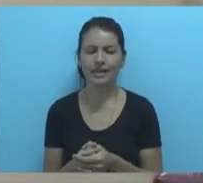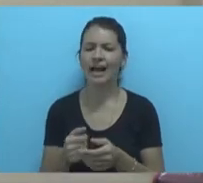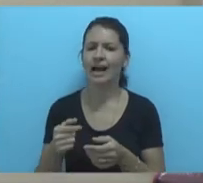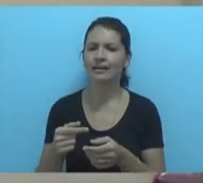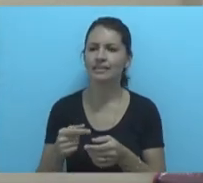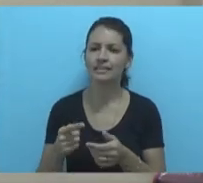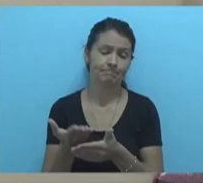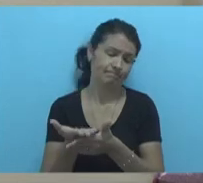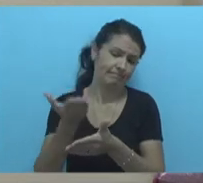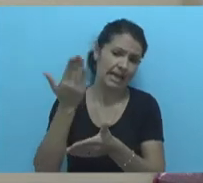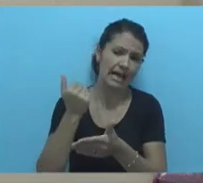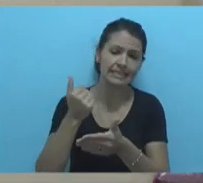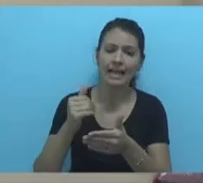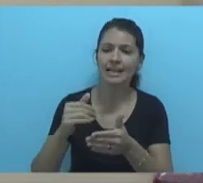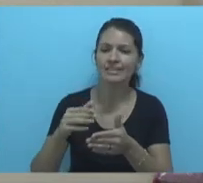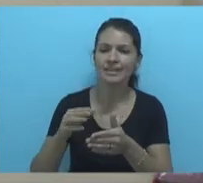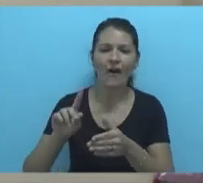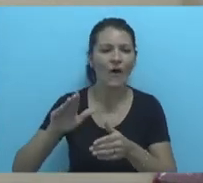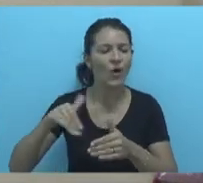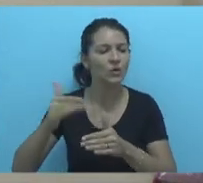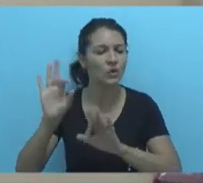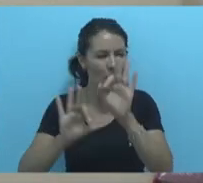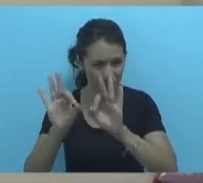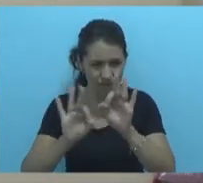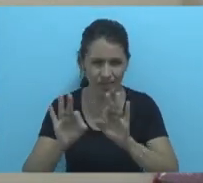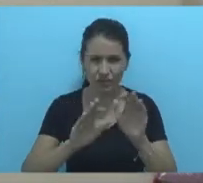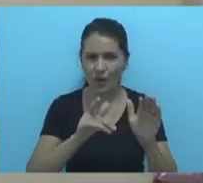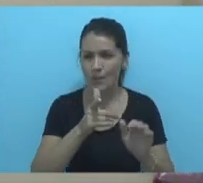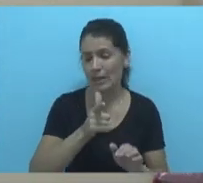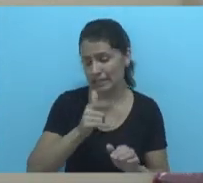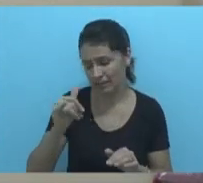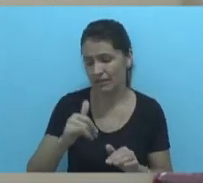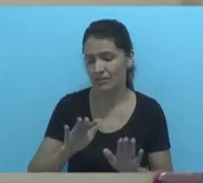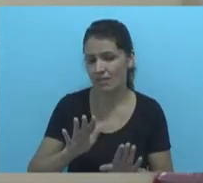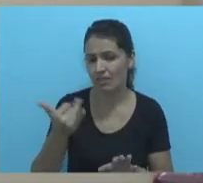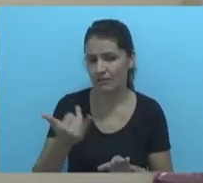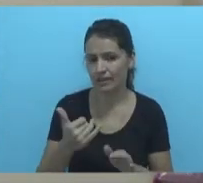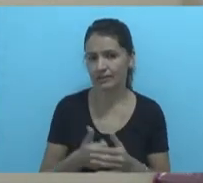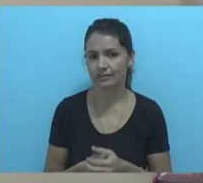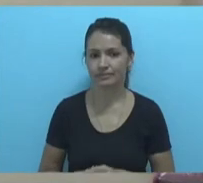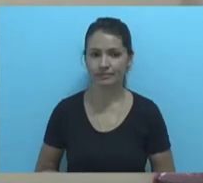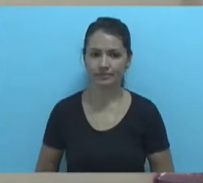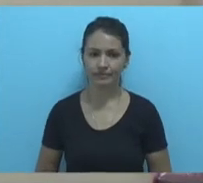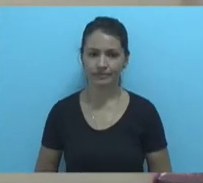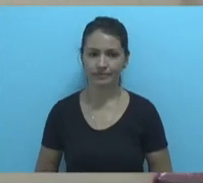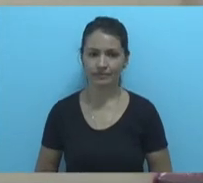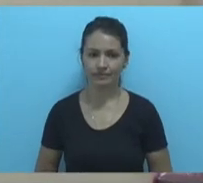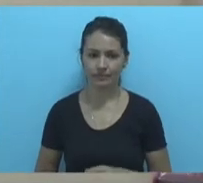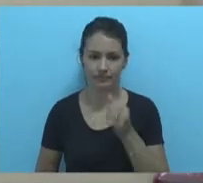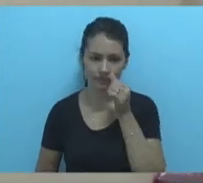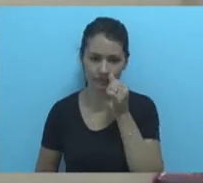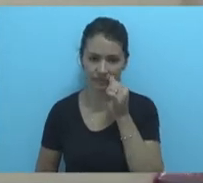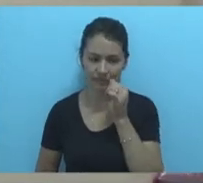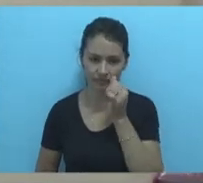de coordinación ejecutora de RENAVAP, que bueno, también gracias a la insistencia, la buena voluntad de los trabajadores de